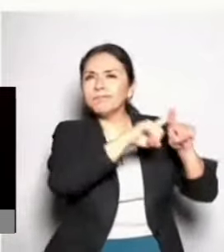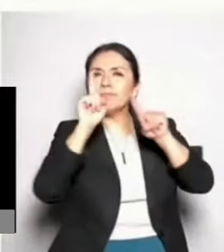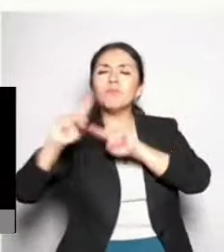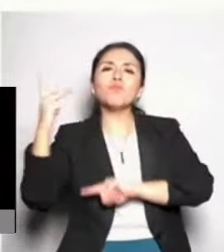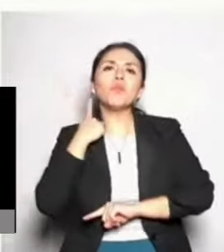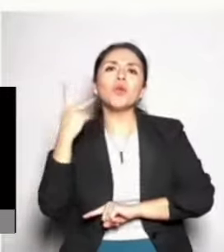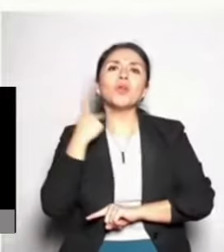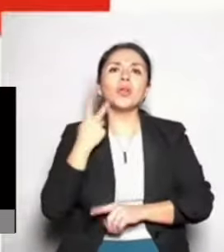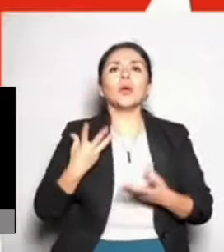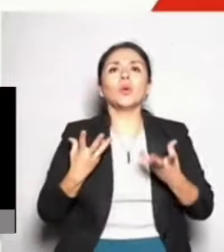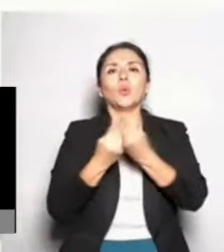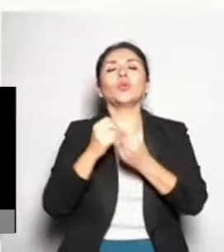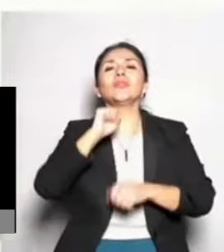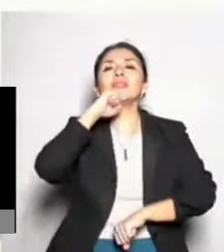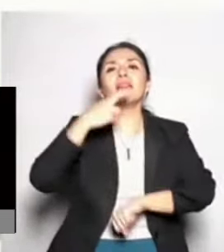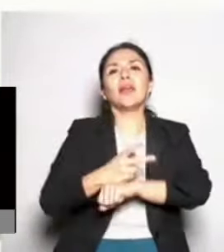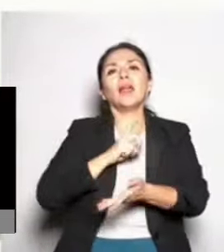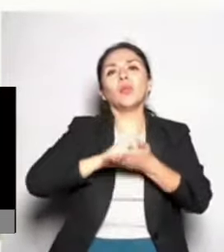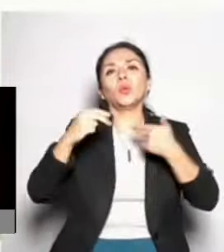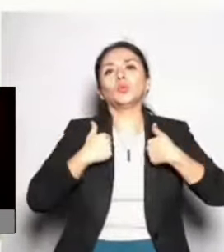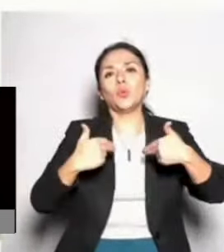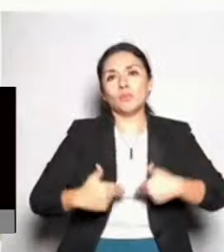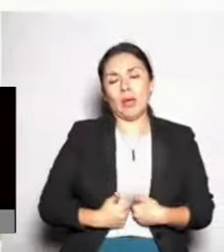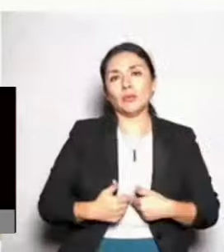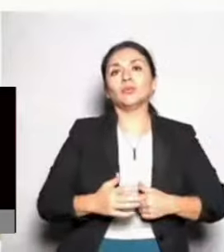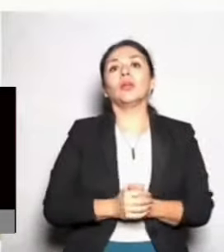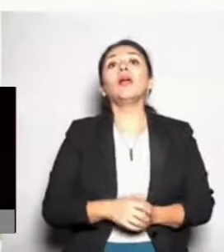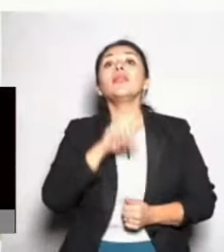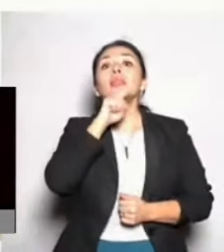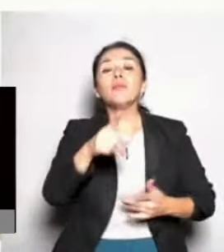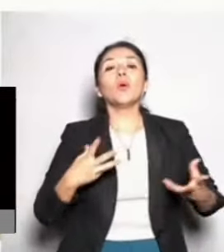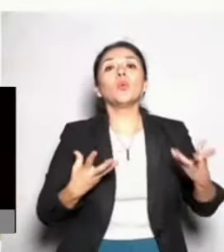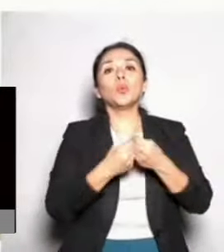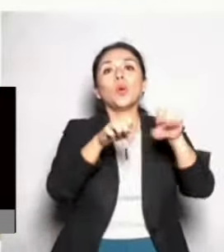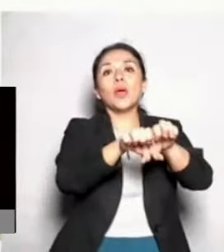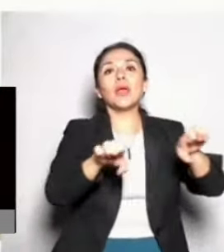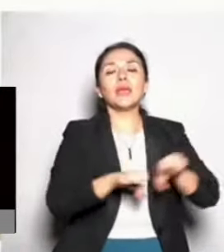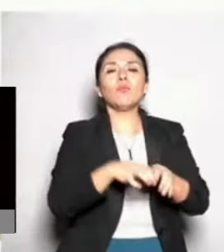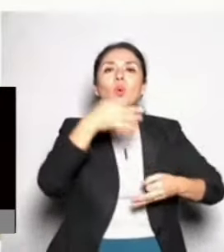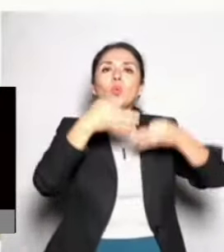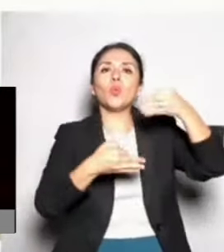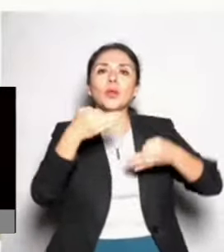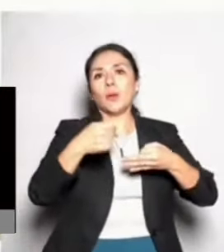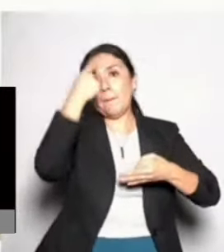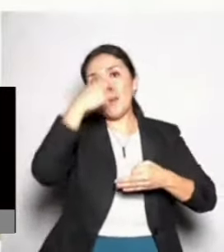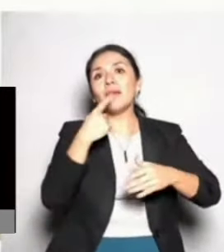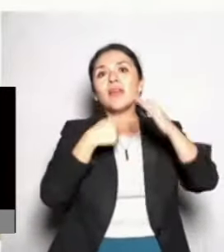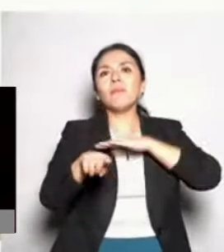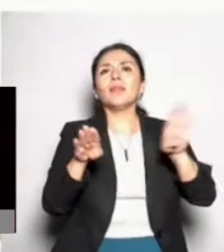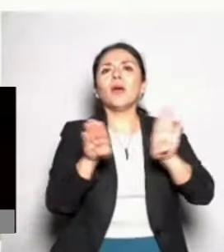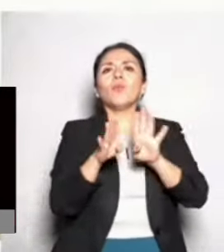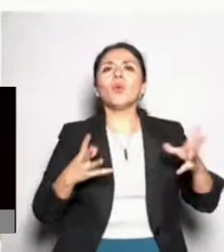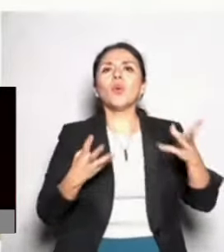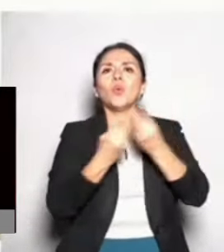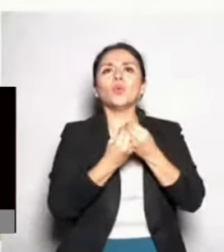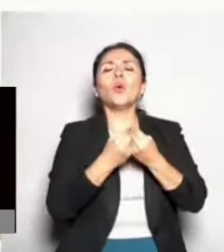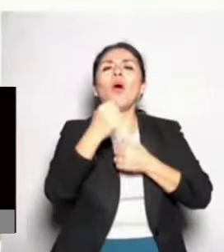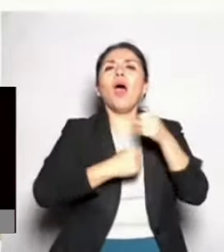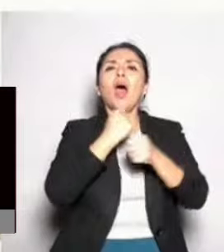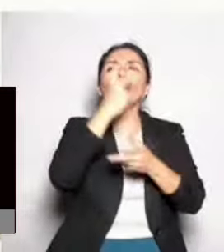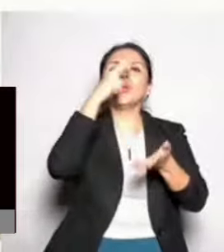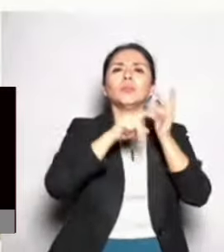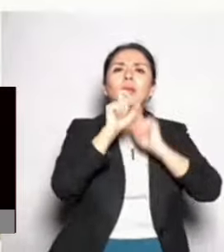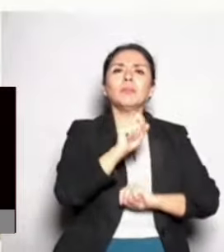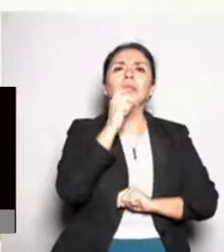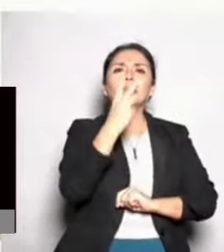de formar parte que que le que pueden contar con que vamos a poner toda nuestra energía y toda nuestra entrega para hacer lo mejor de esta